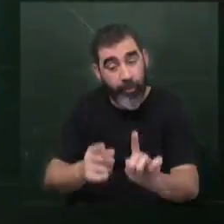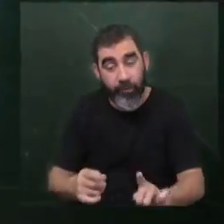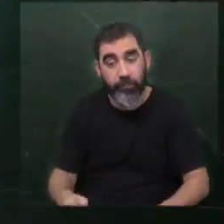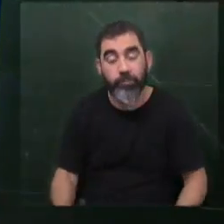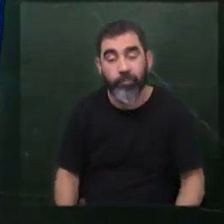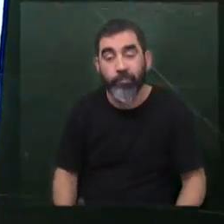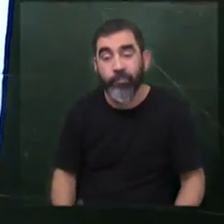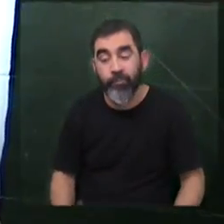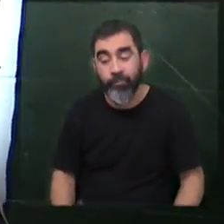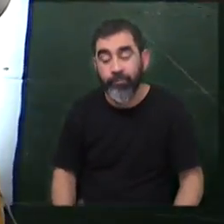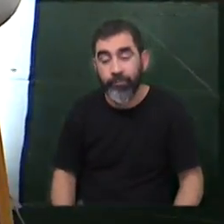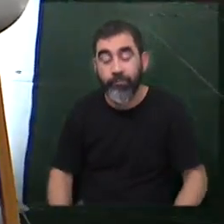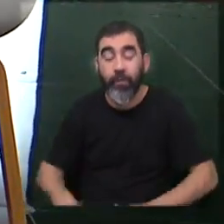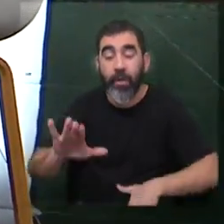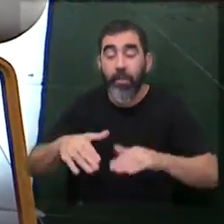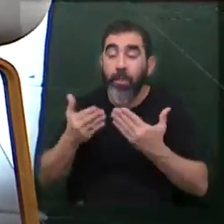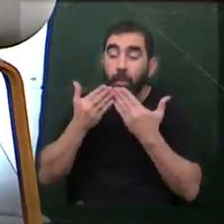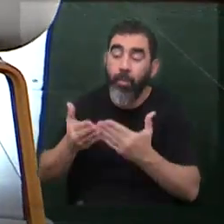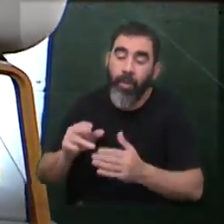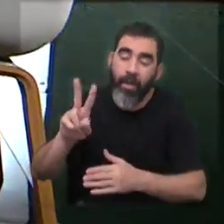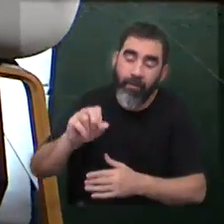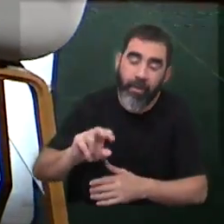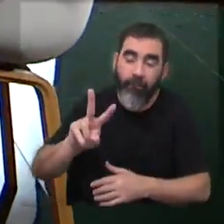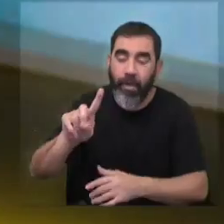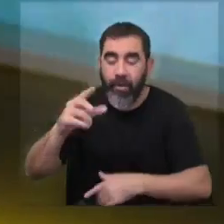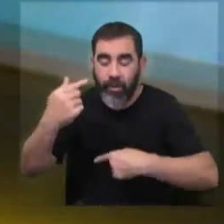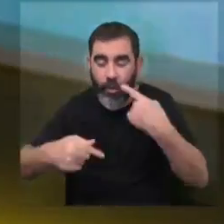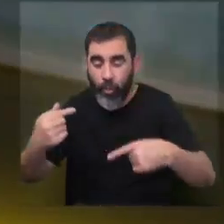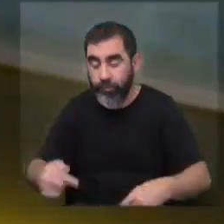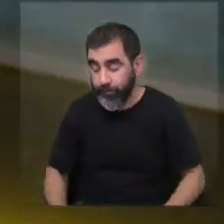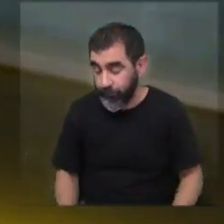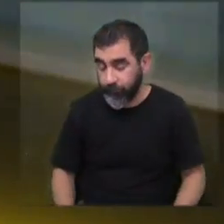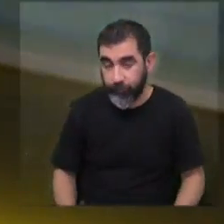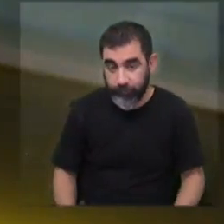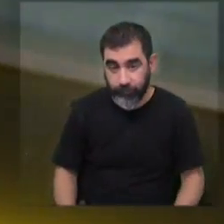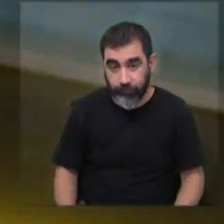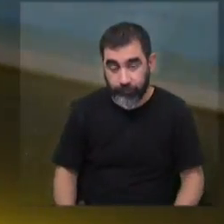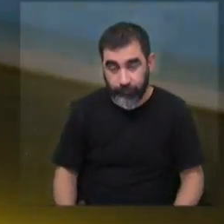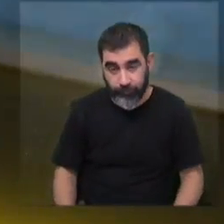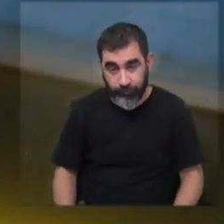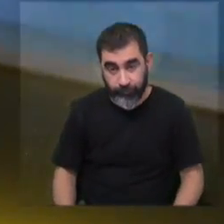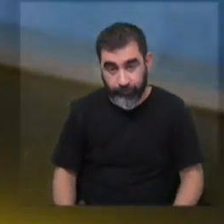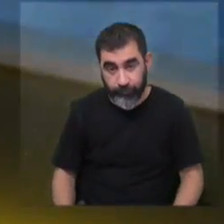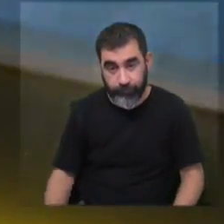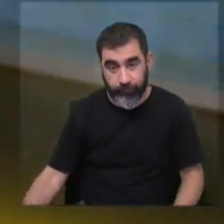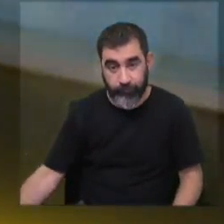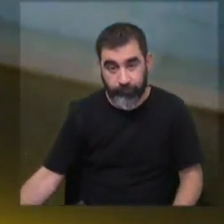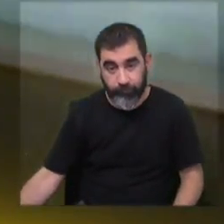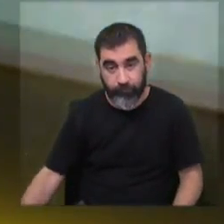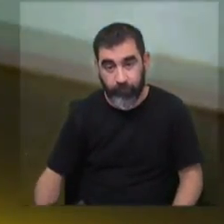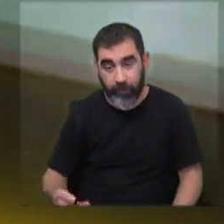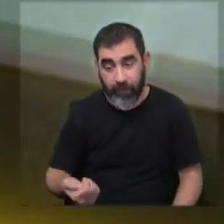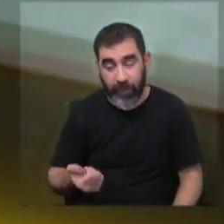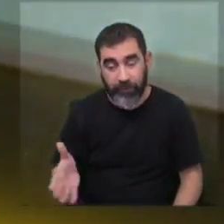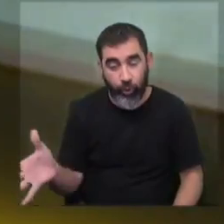son, como te digo, depende de quién le preguntemos, 20, 21 especies. Para terminar con la introducción general, casi todos, o por lo menos los de